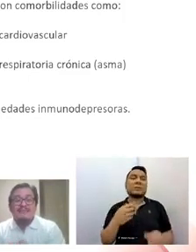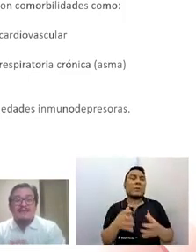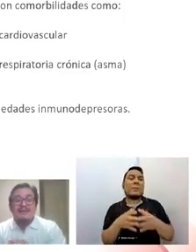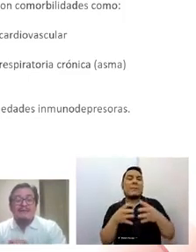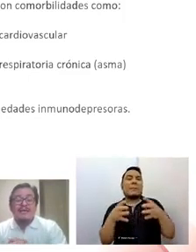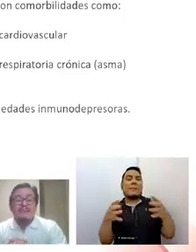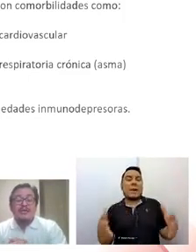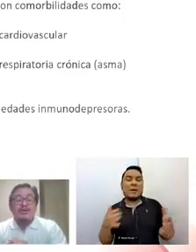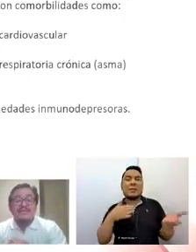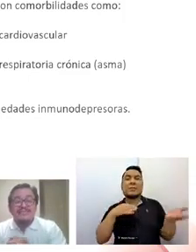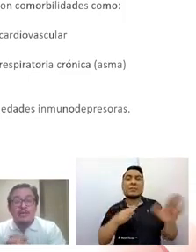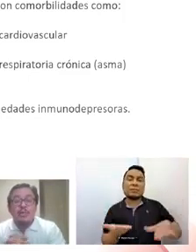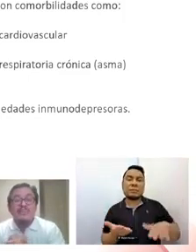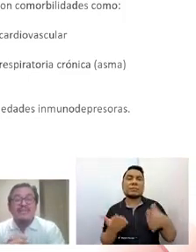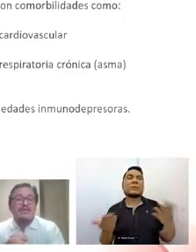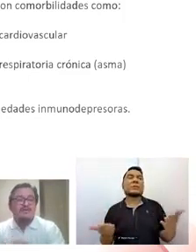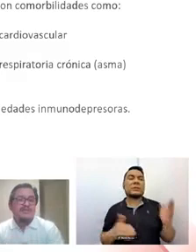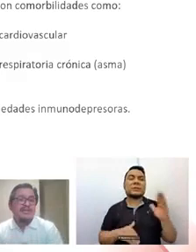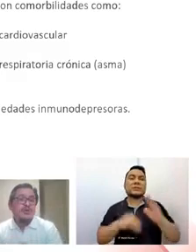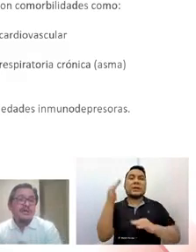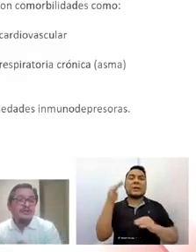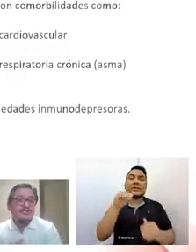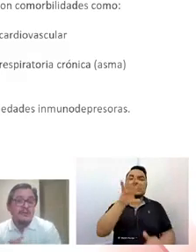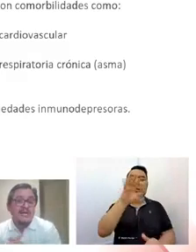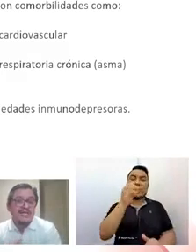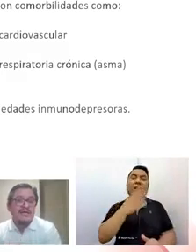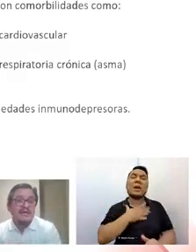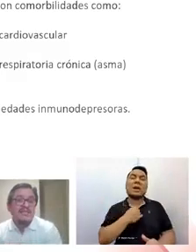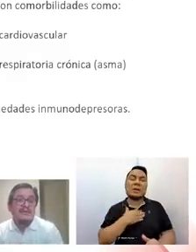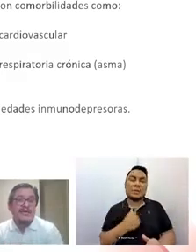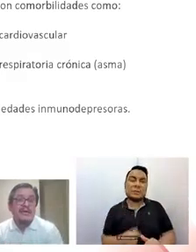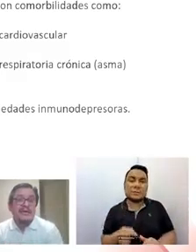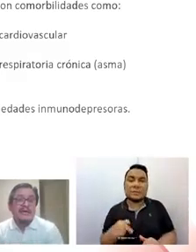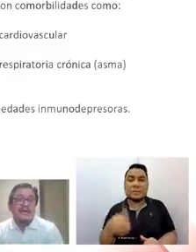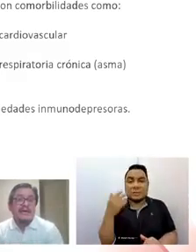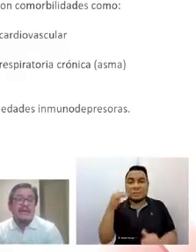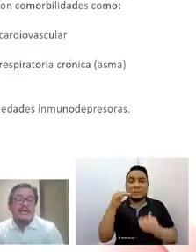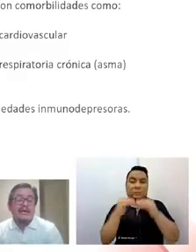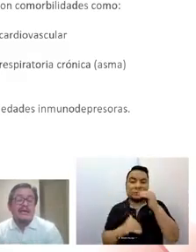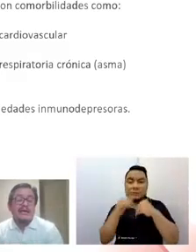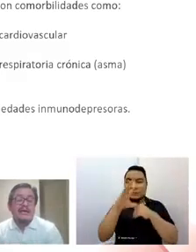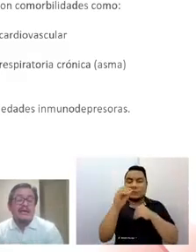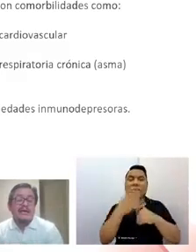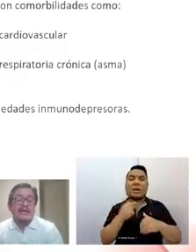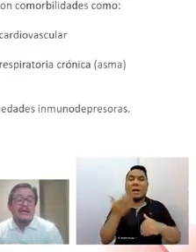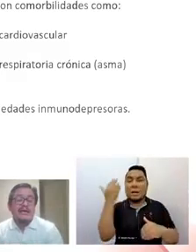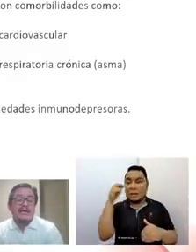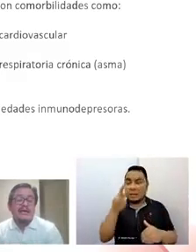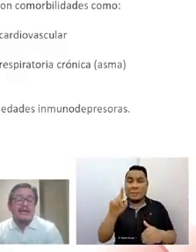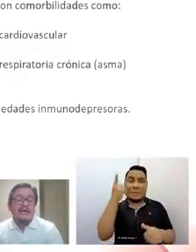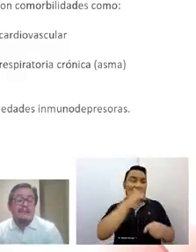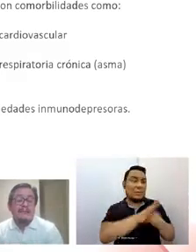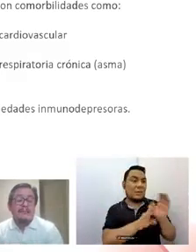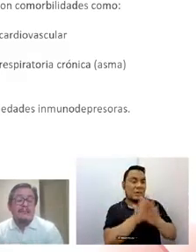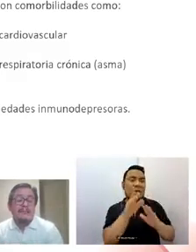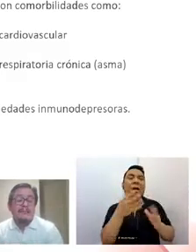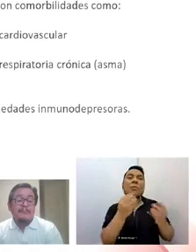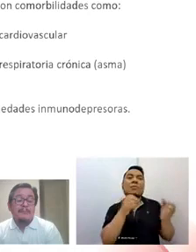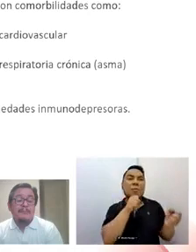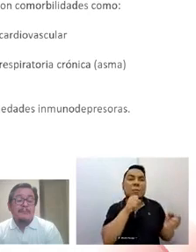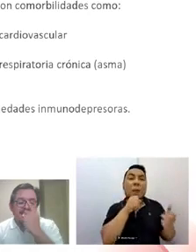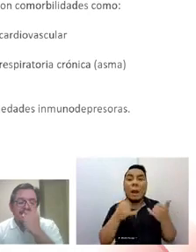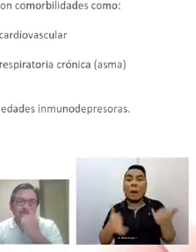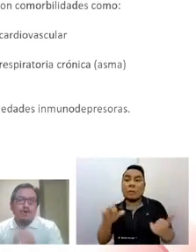más la letalidad en mayores de 50 años, que no se veía tan evidente en la primera